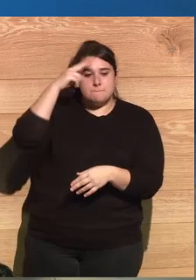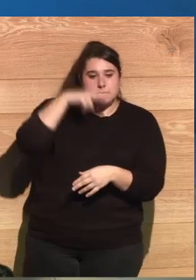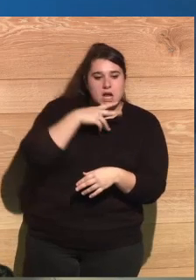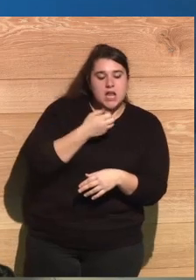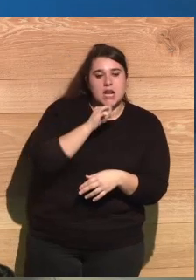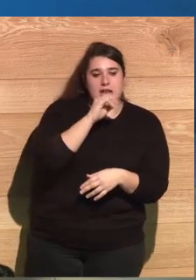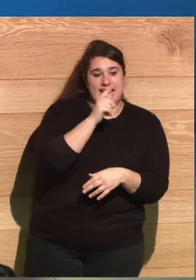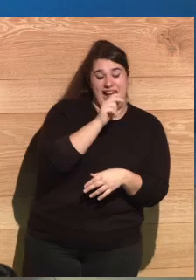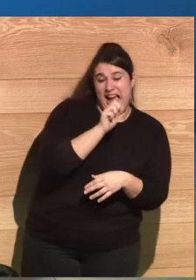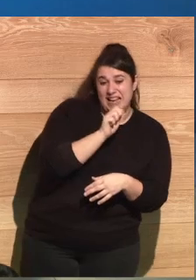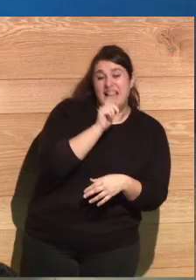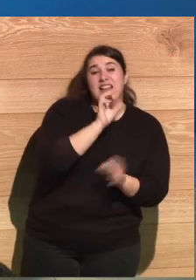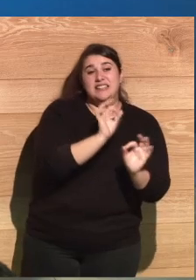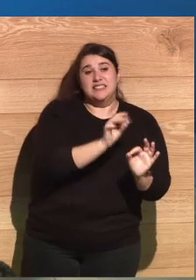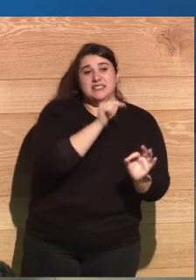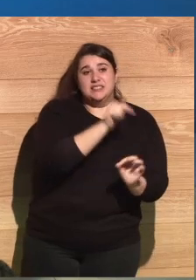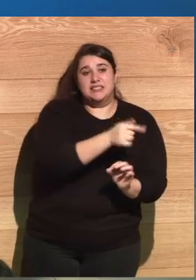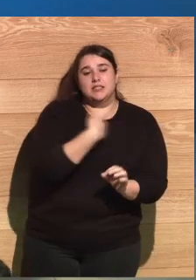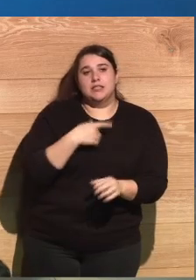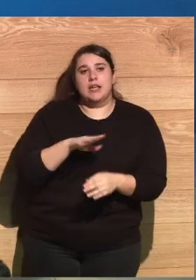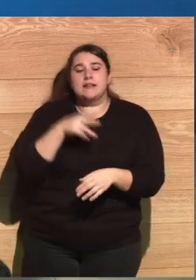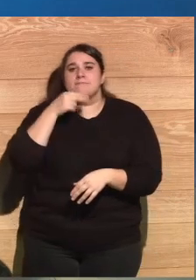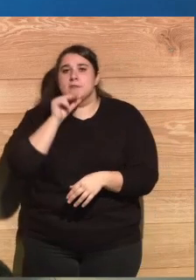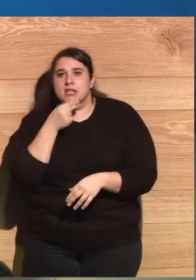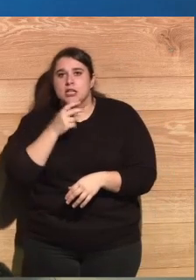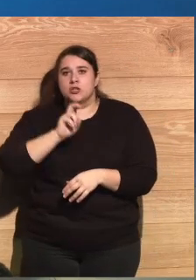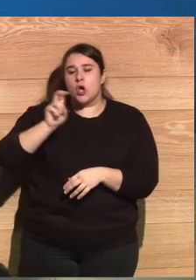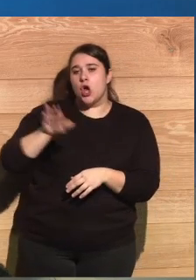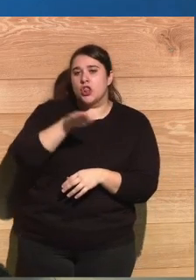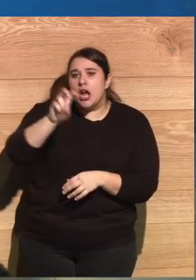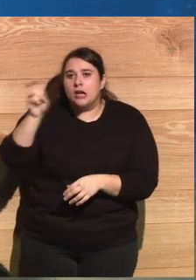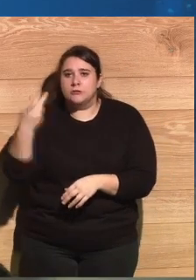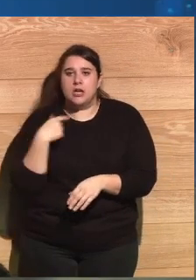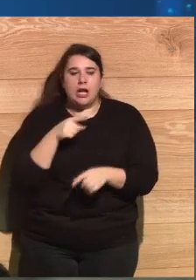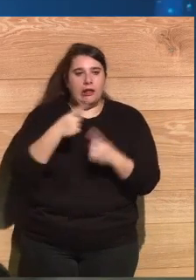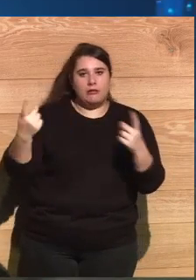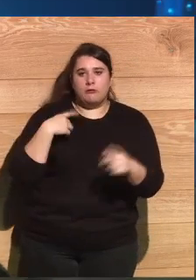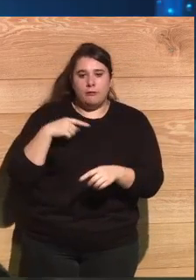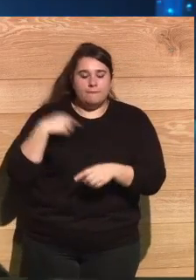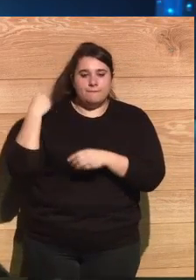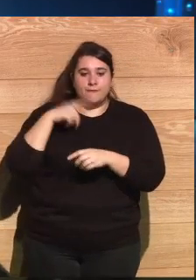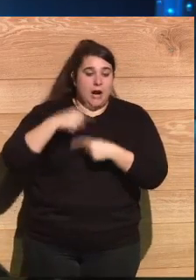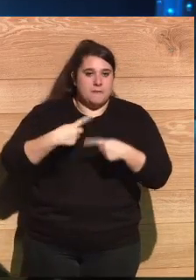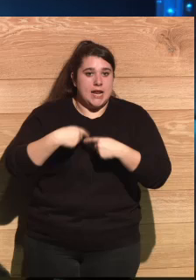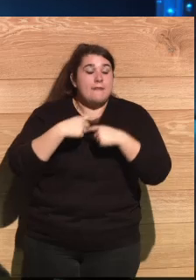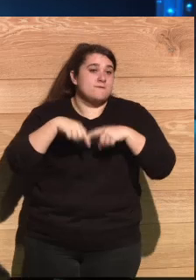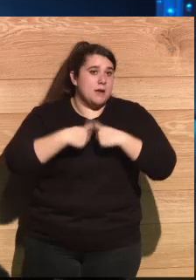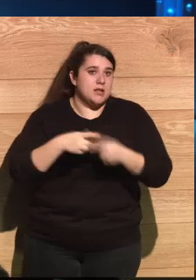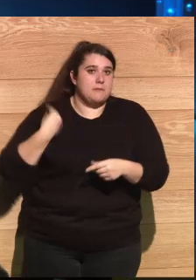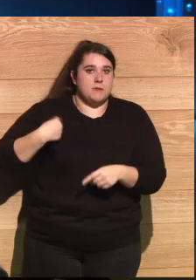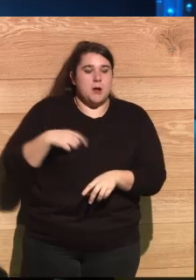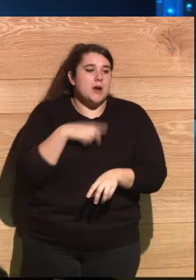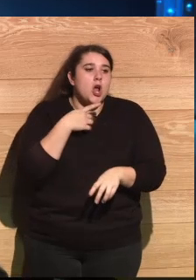Irak, el niño, el nieto en el Daesh, ¿no? Hay una especie de